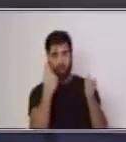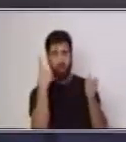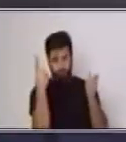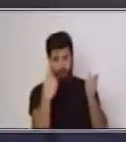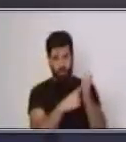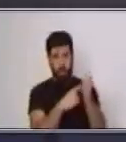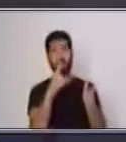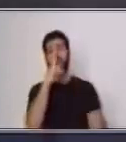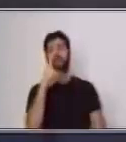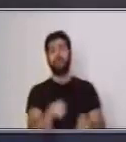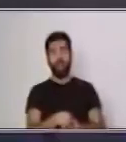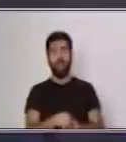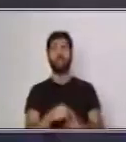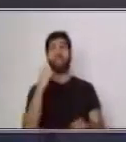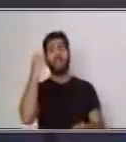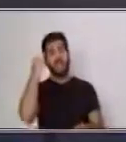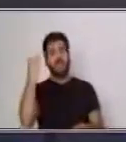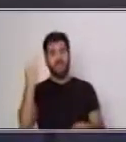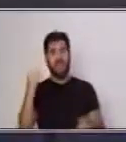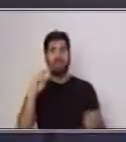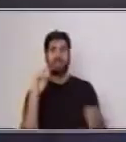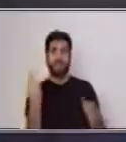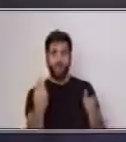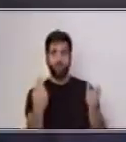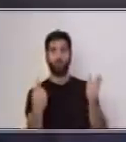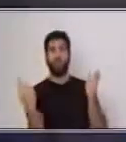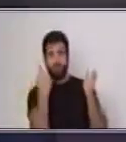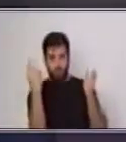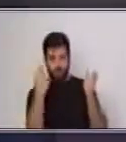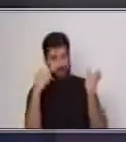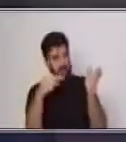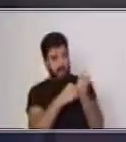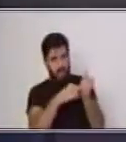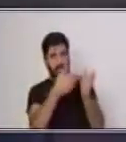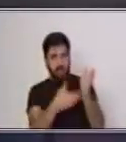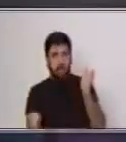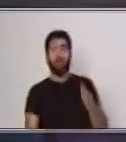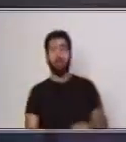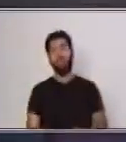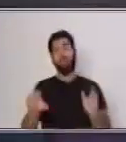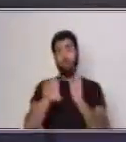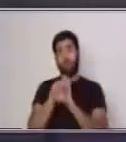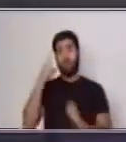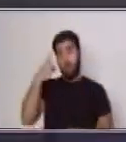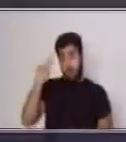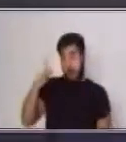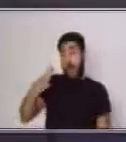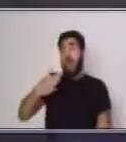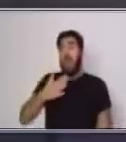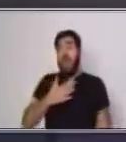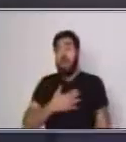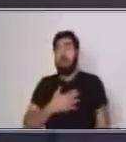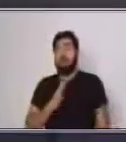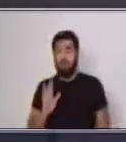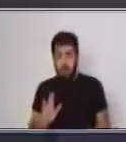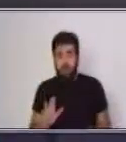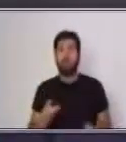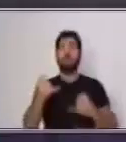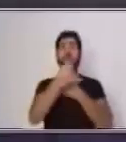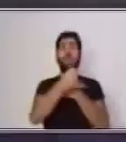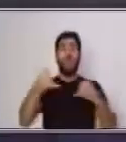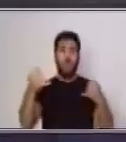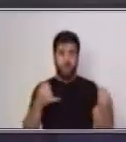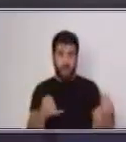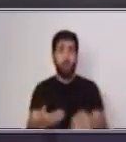decimos en la idea principal. Bueno, aquí para mí que la idea principal es: los ingenieros de la